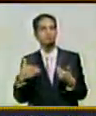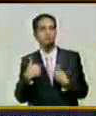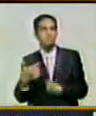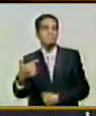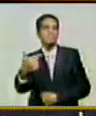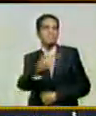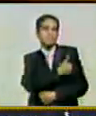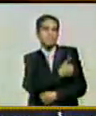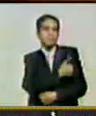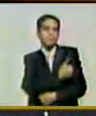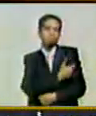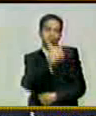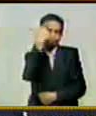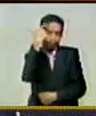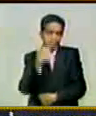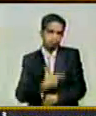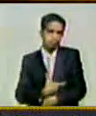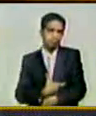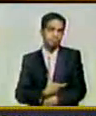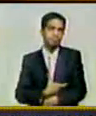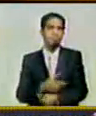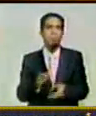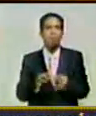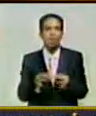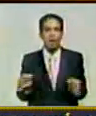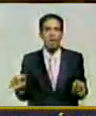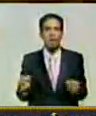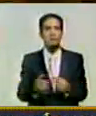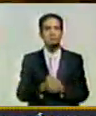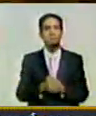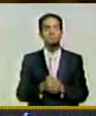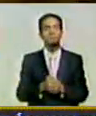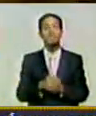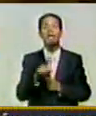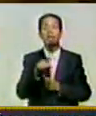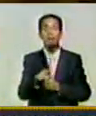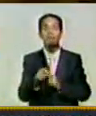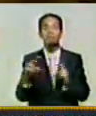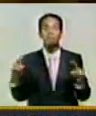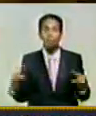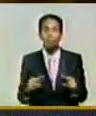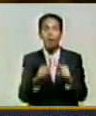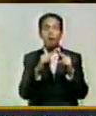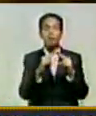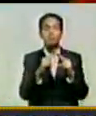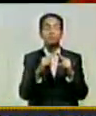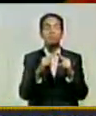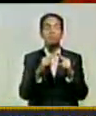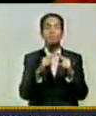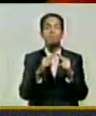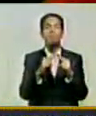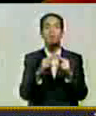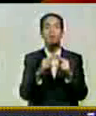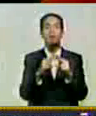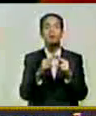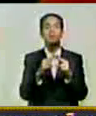su integridad física, moral. Ese reencuentro es el que nos hará más grande